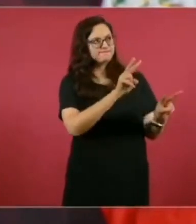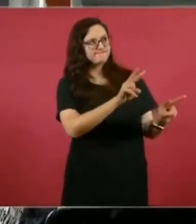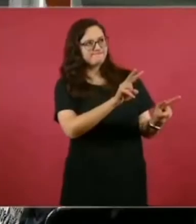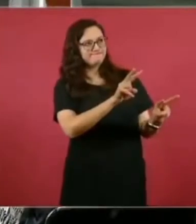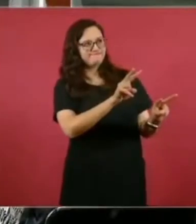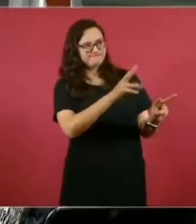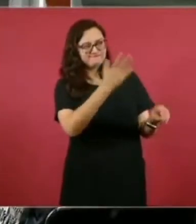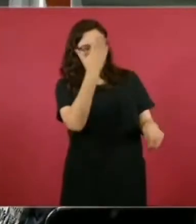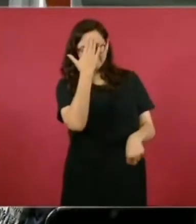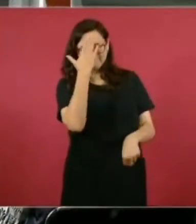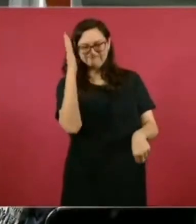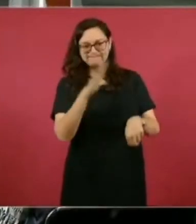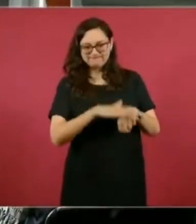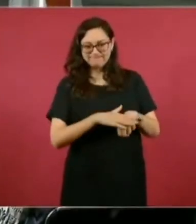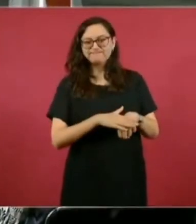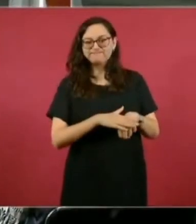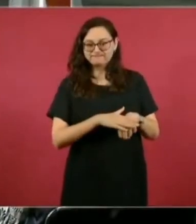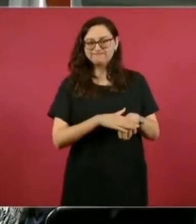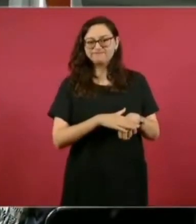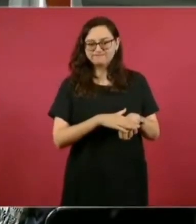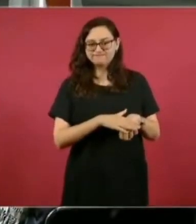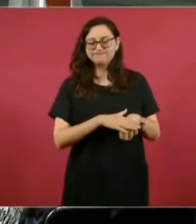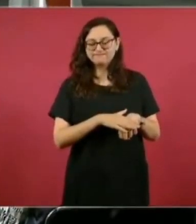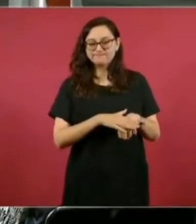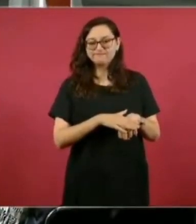que es una visión distinta